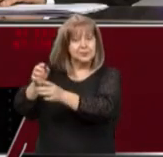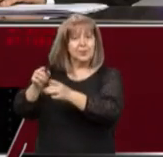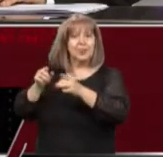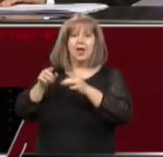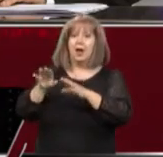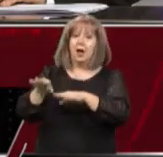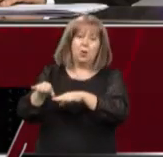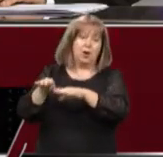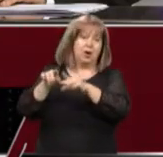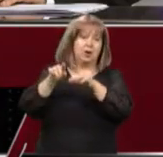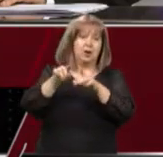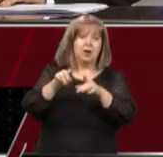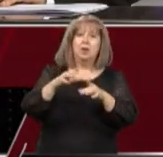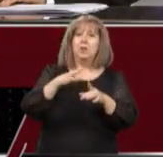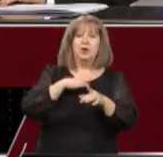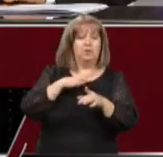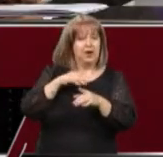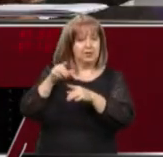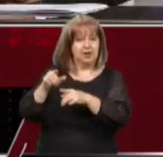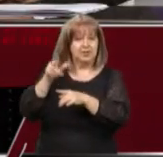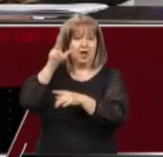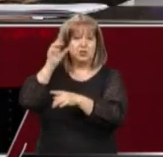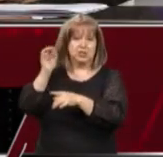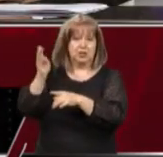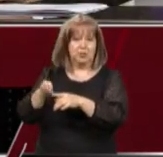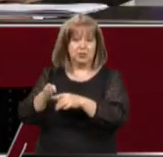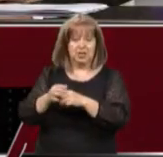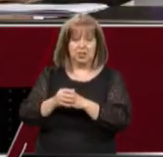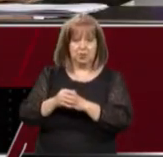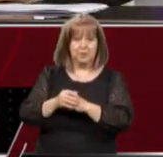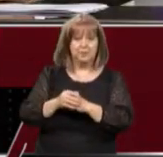pero igual ahora todavía no está al 100%